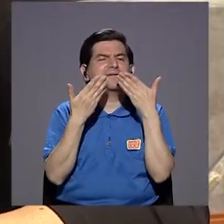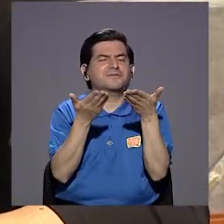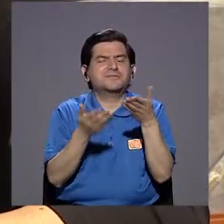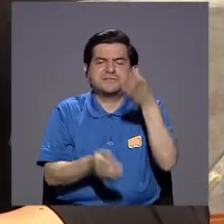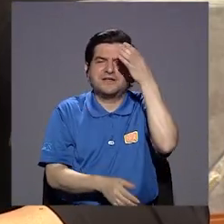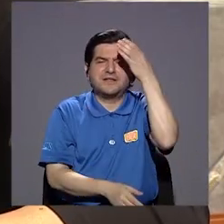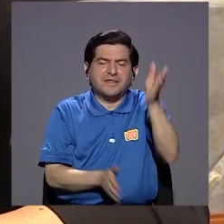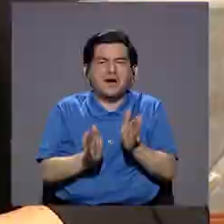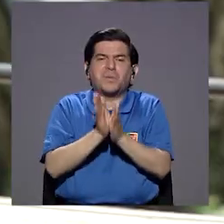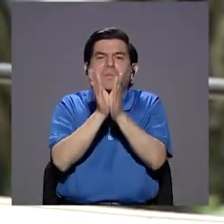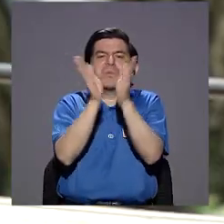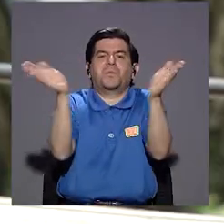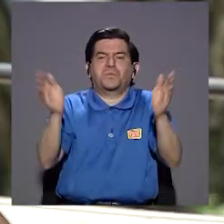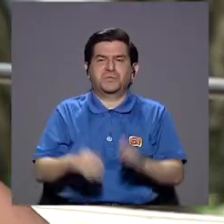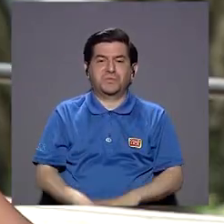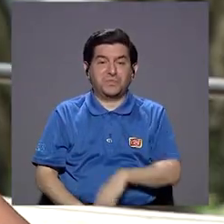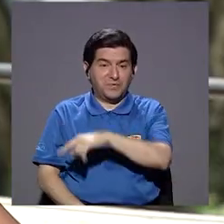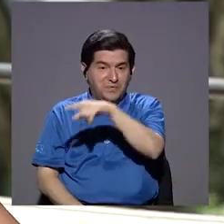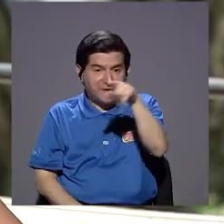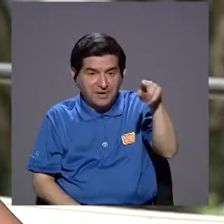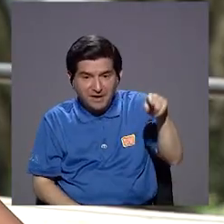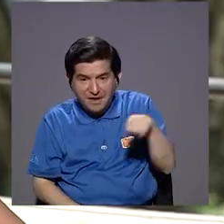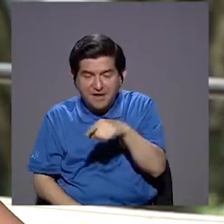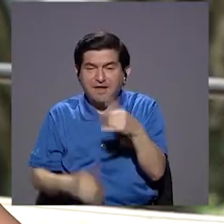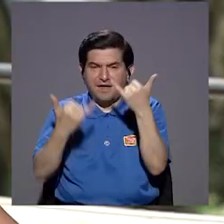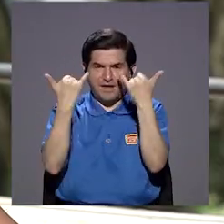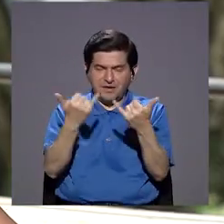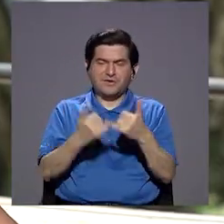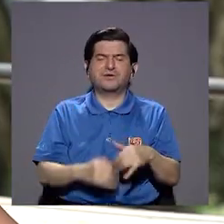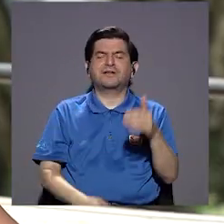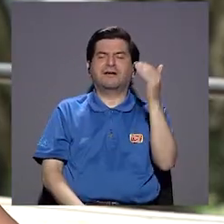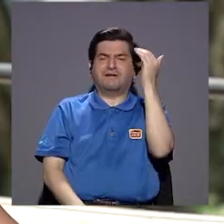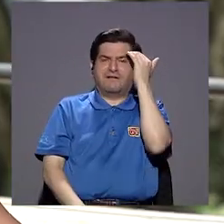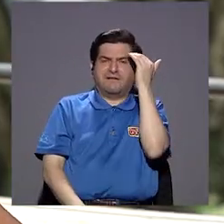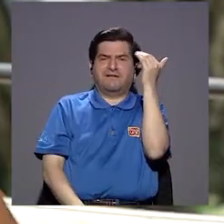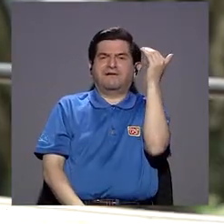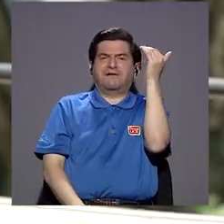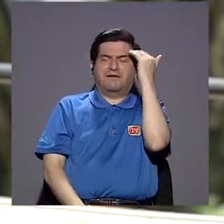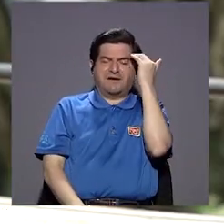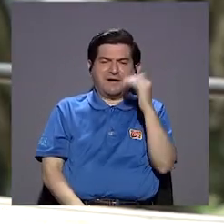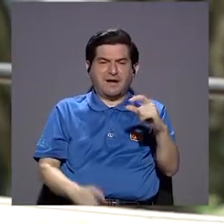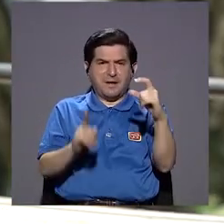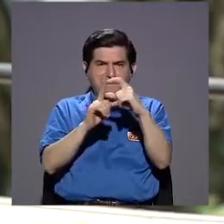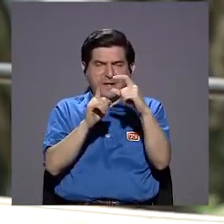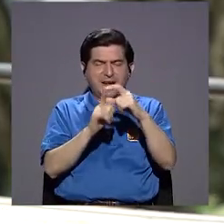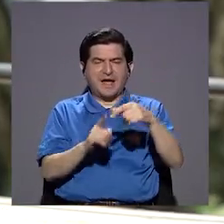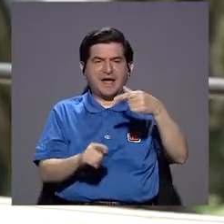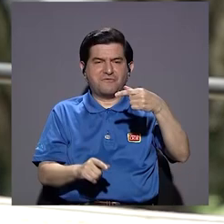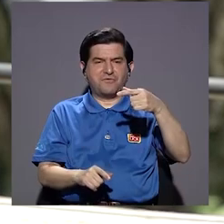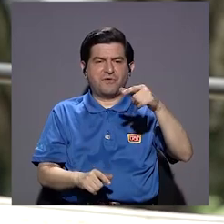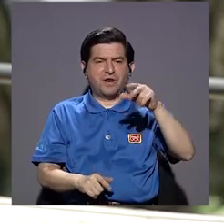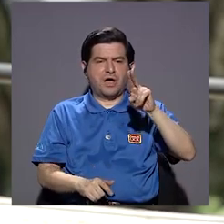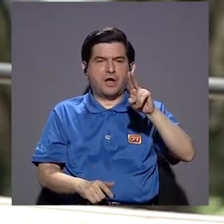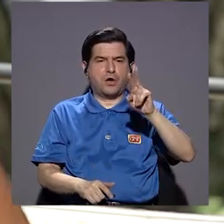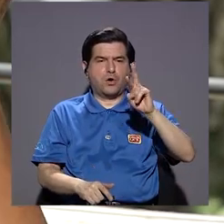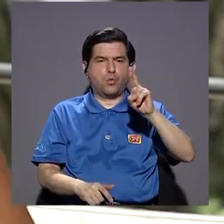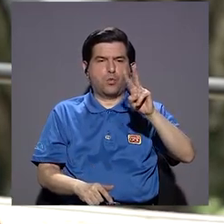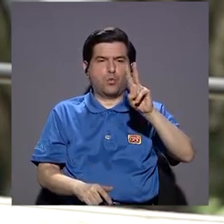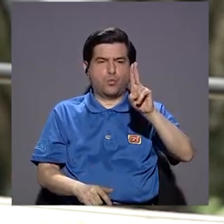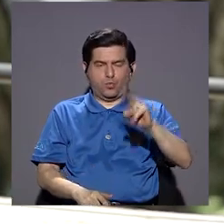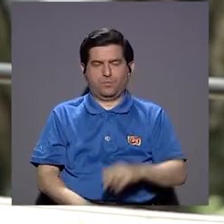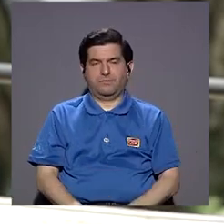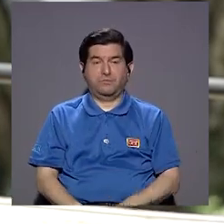poco esta cultura general, un poco para que se ubique, por ejemplo, la palabra gurú, ¿verdad? Que